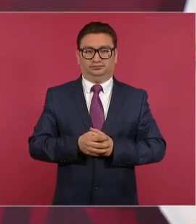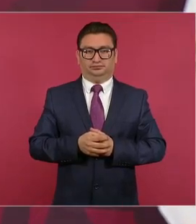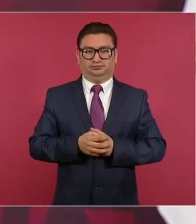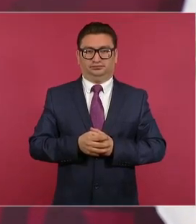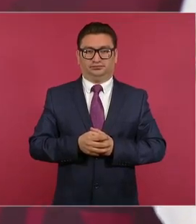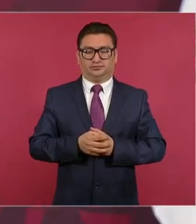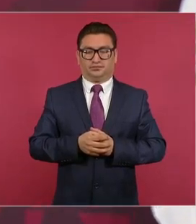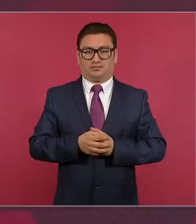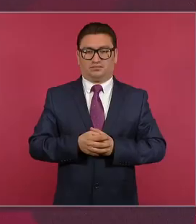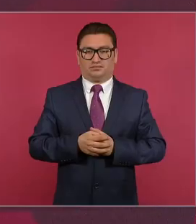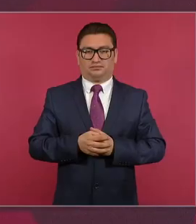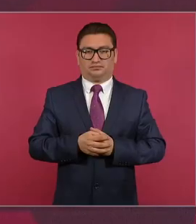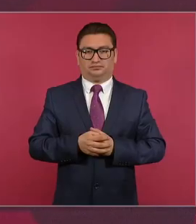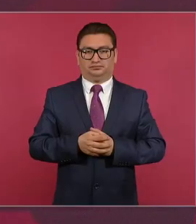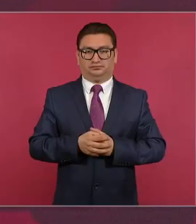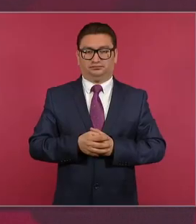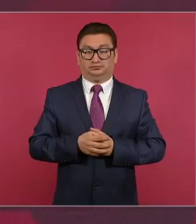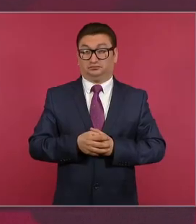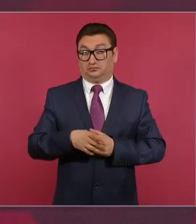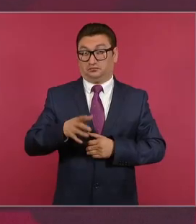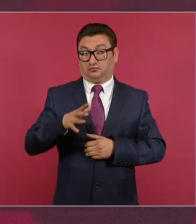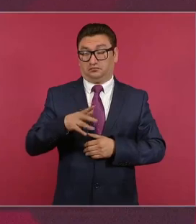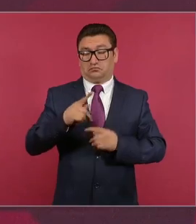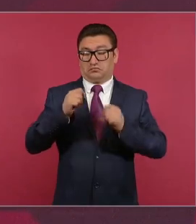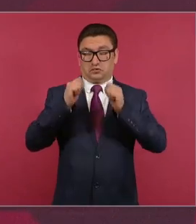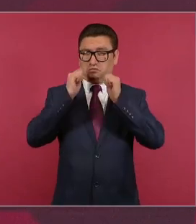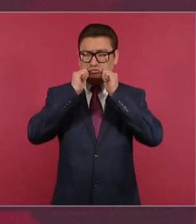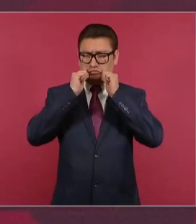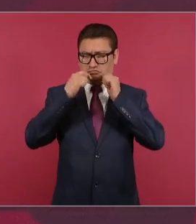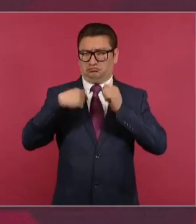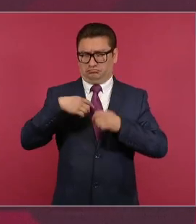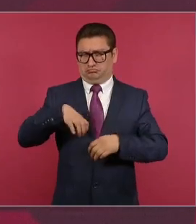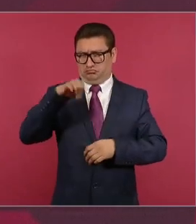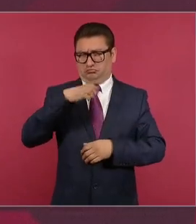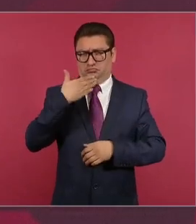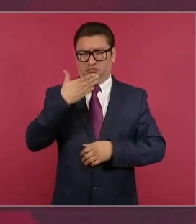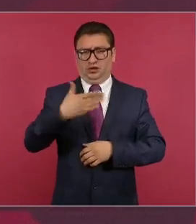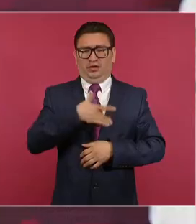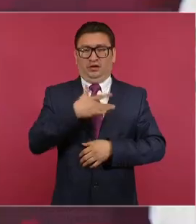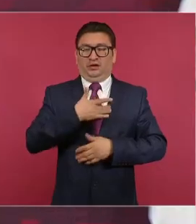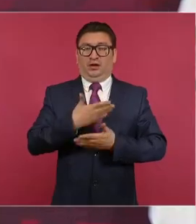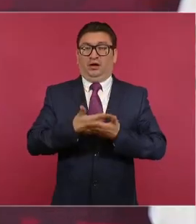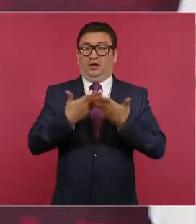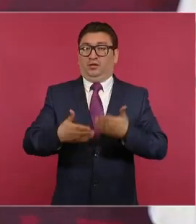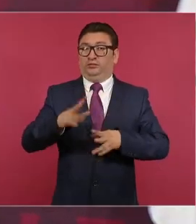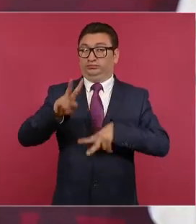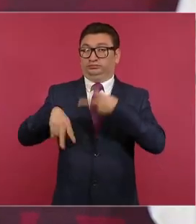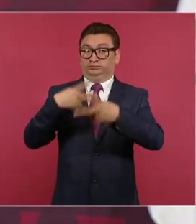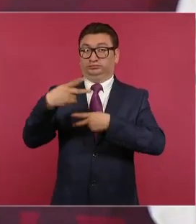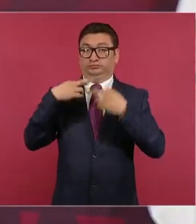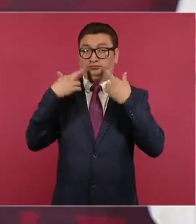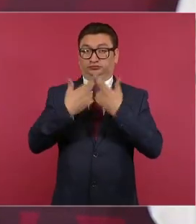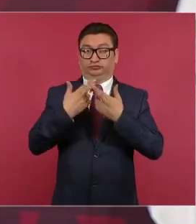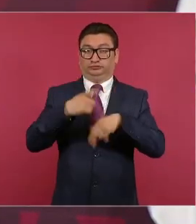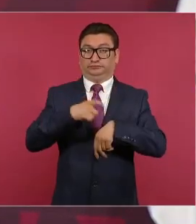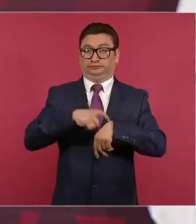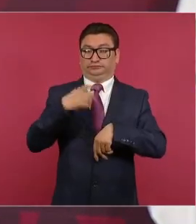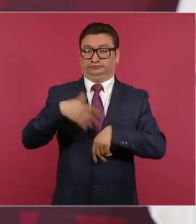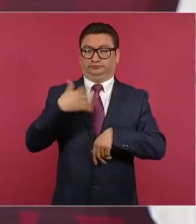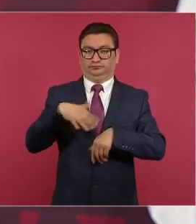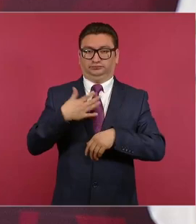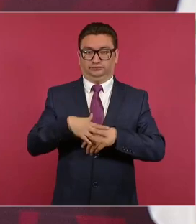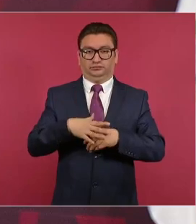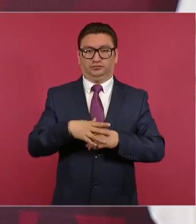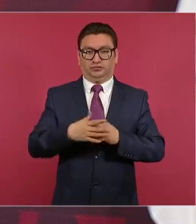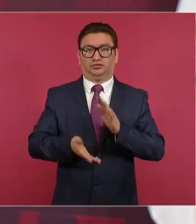a pesar de eso, estoy bien. Ahora voy a una reunión, ya está, se me está pasando el tiempo. Voy